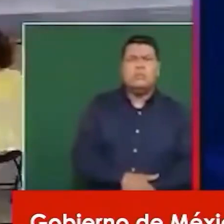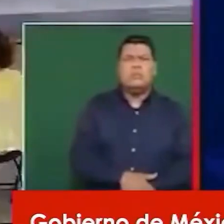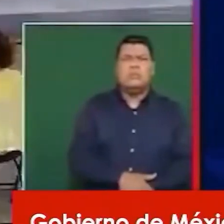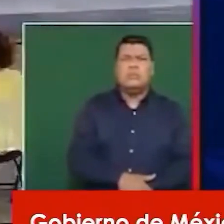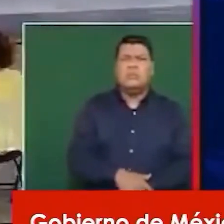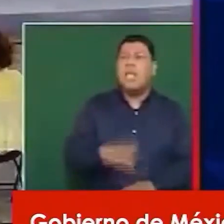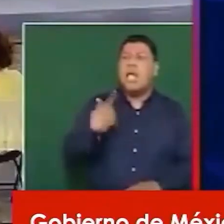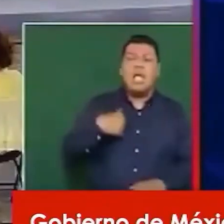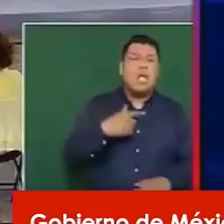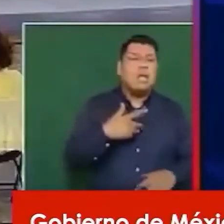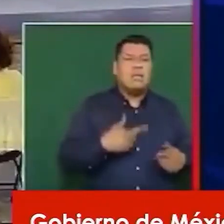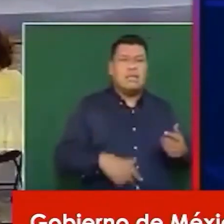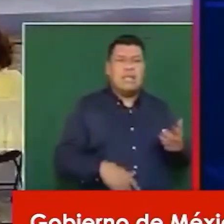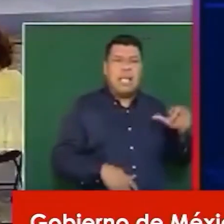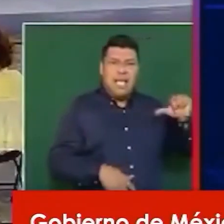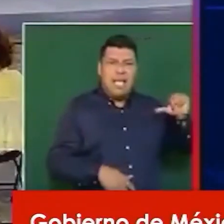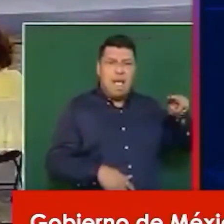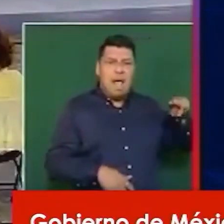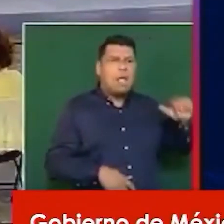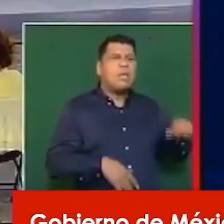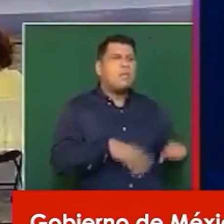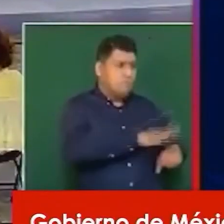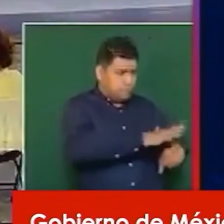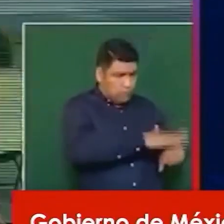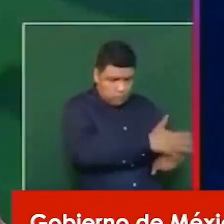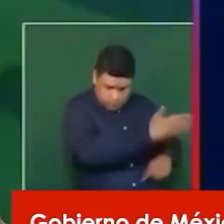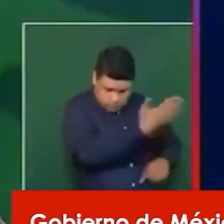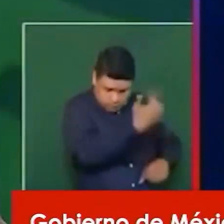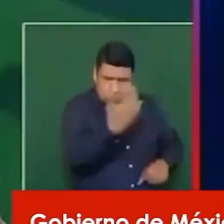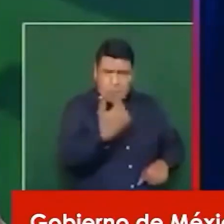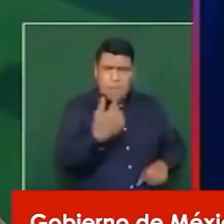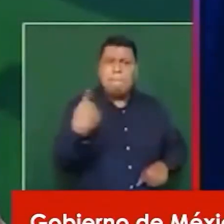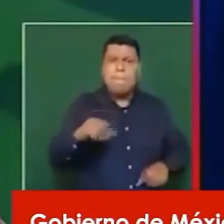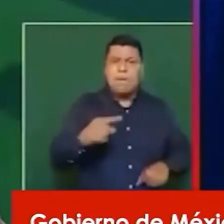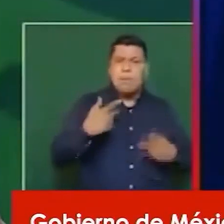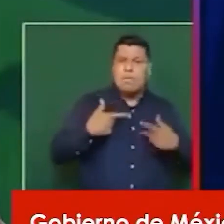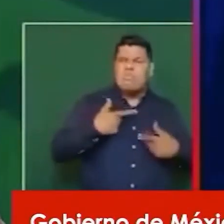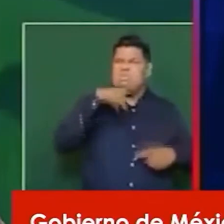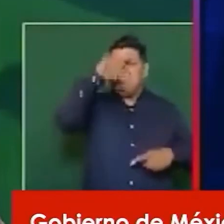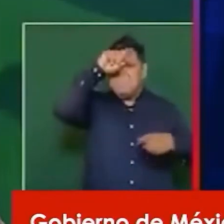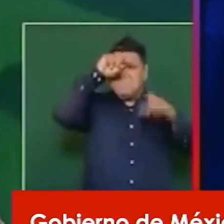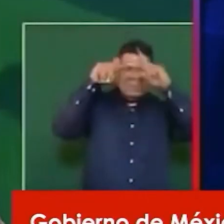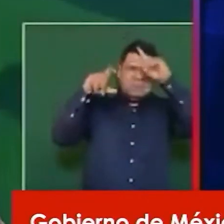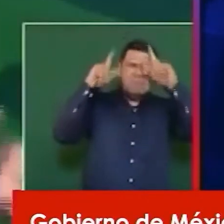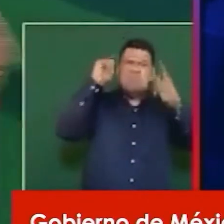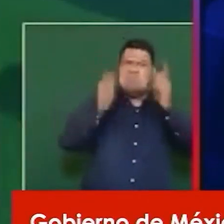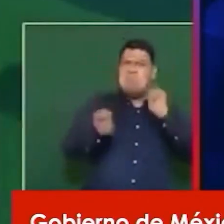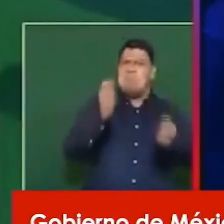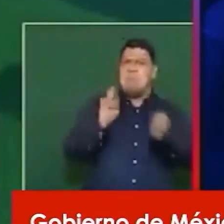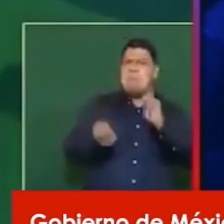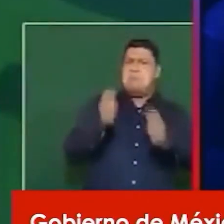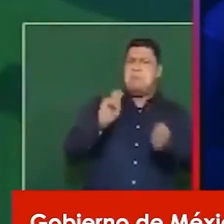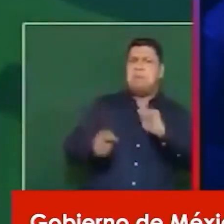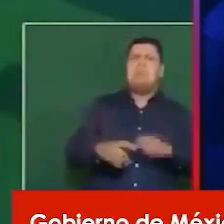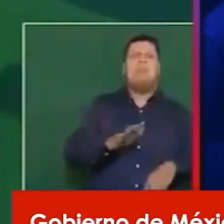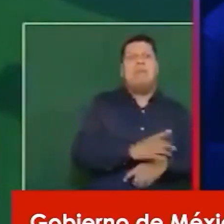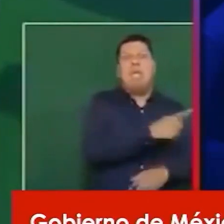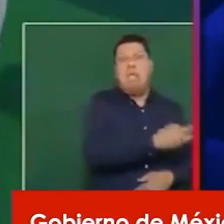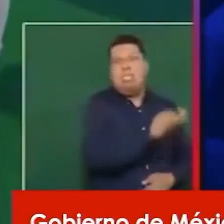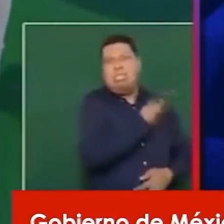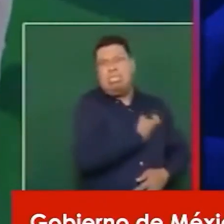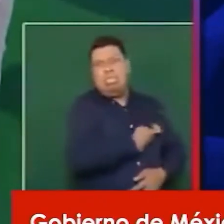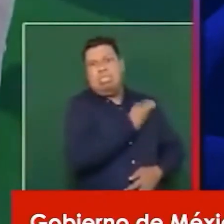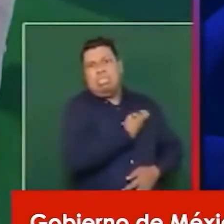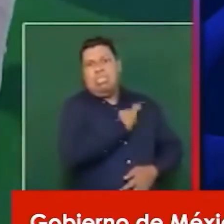es lo del citatorio a Anaya, para que no quede en especulación. Si no, me va a seguir echando la culpa a